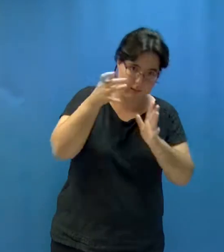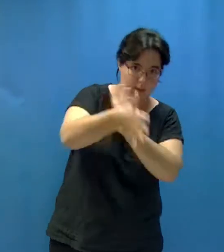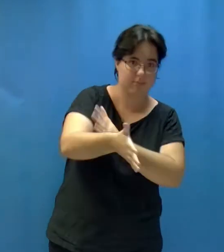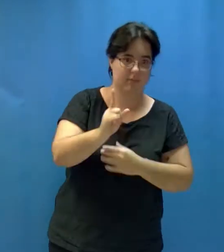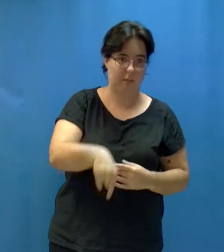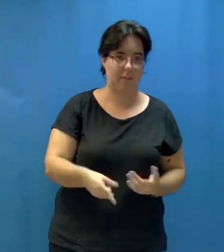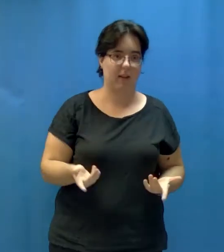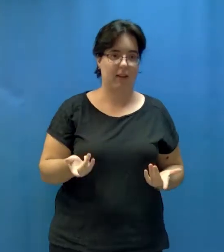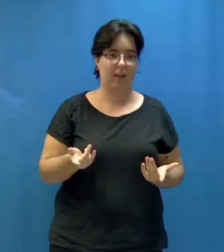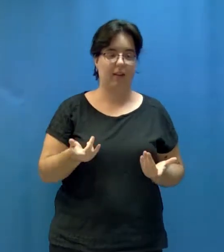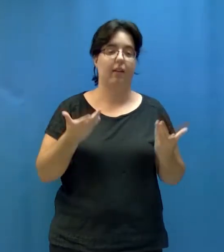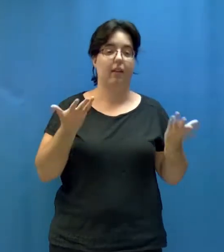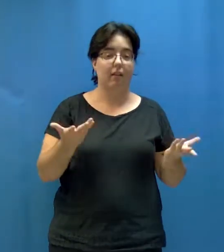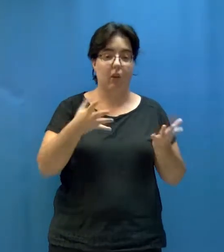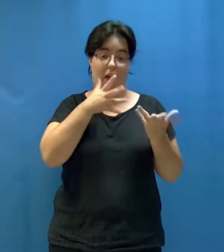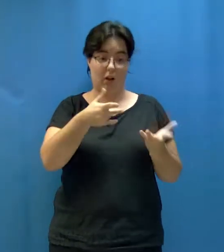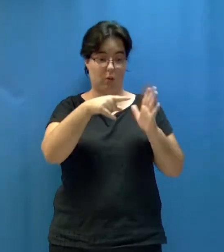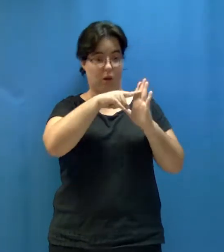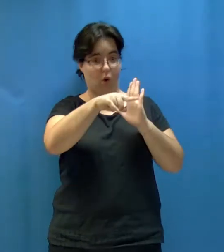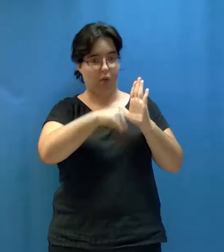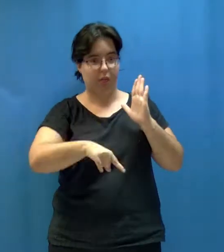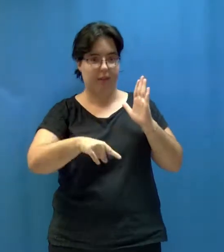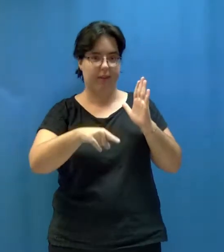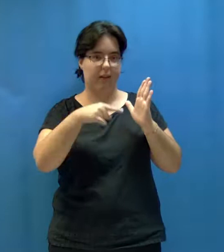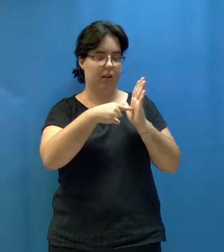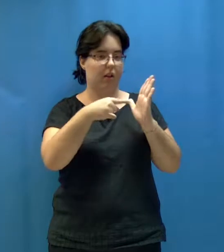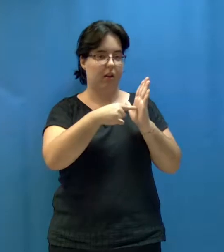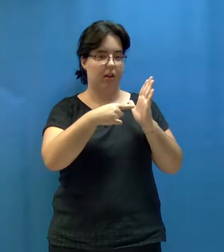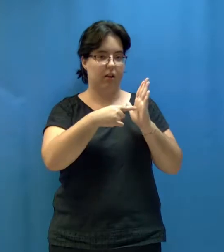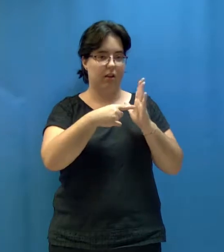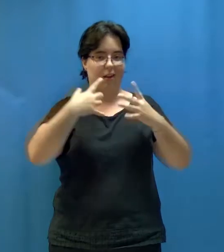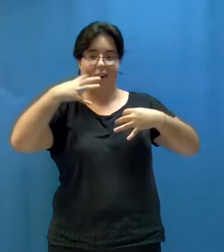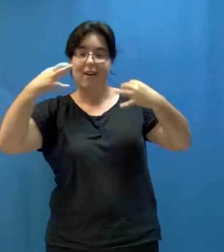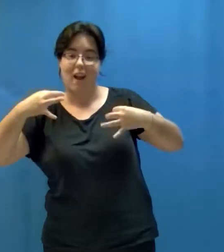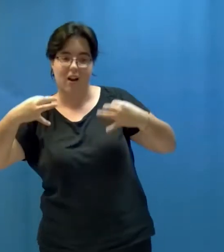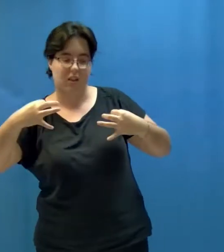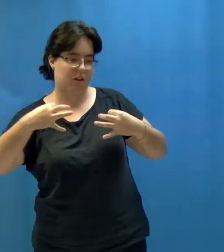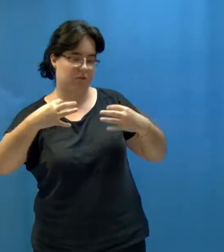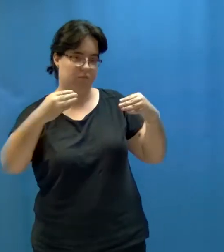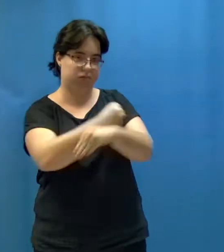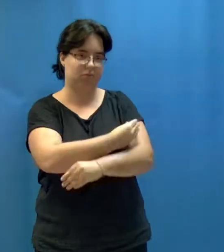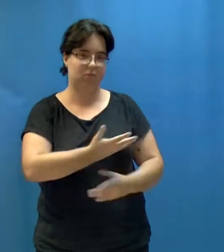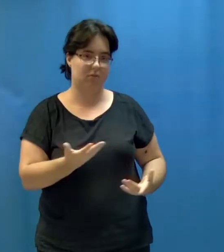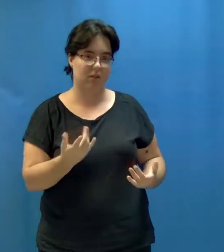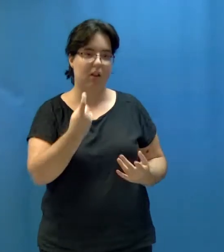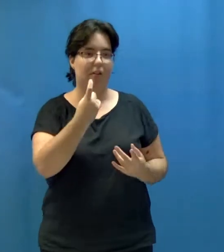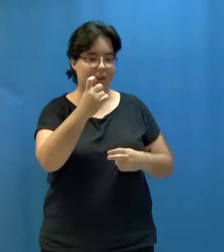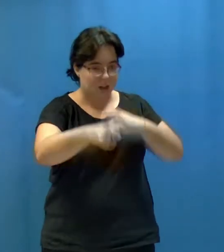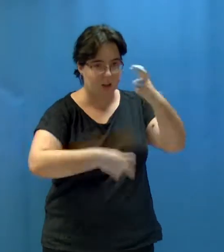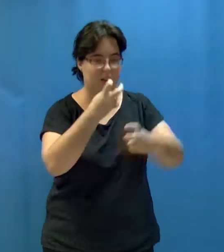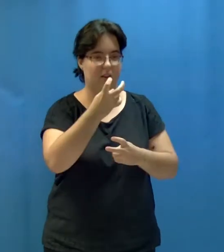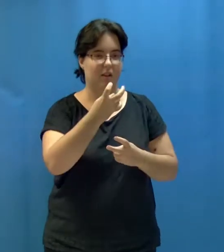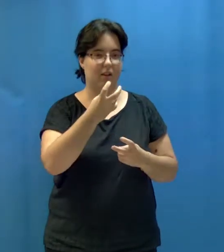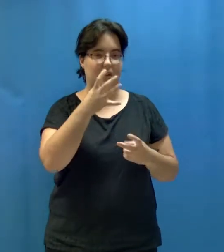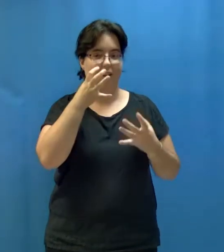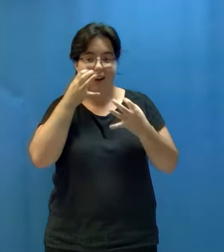Actualmente, la ordenanza, y así nos lo ha dicho el sector, está más añuñada de la realidad i la diferència que n'hi ha entre el que passa